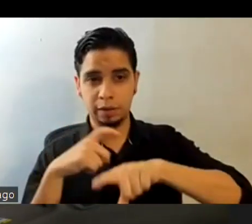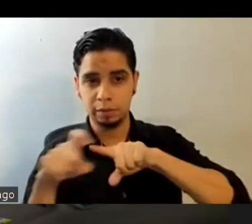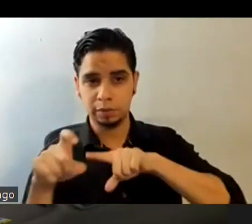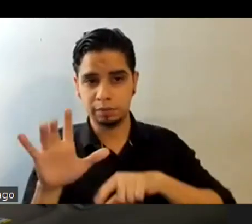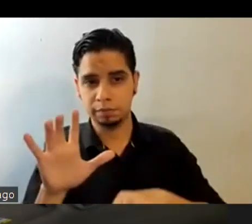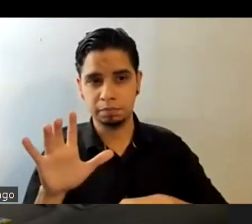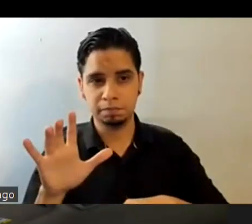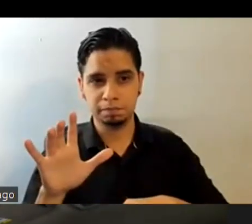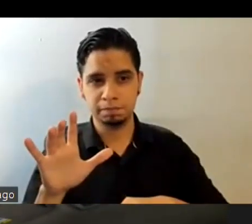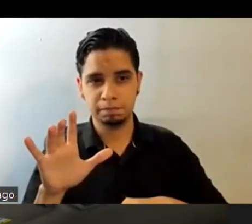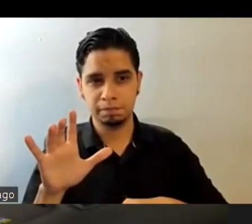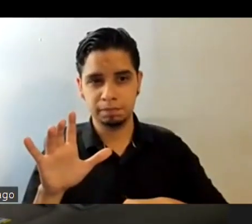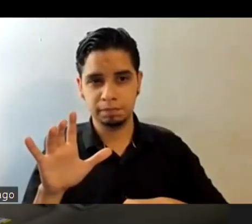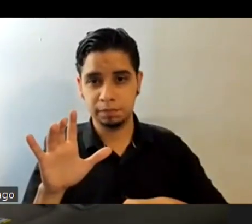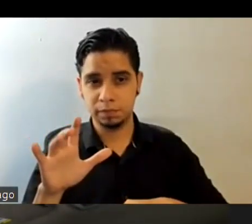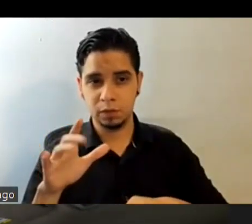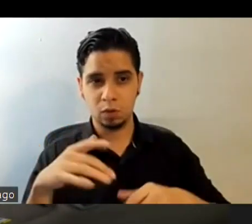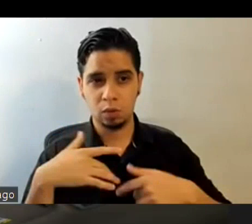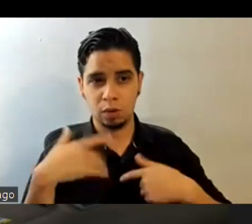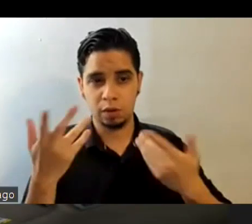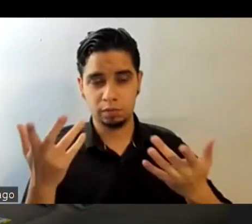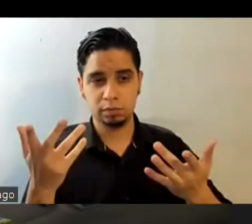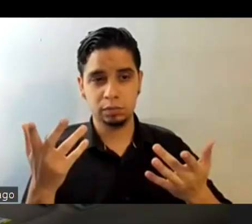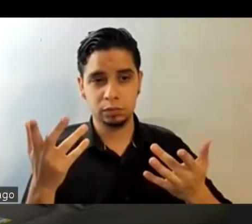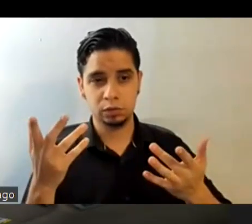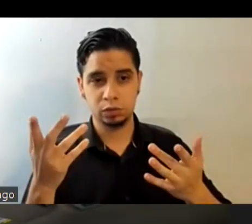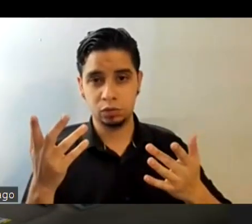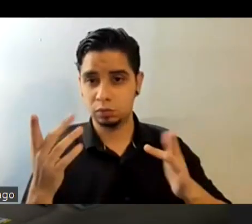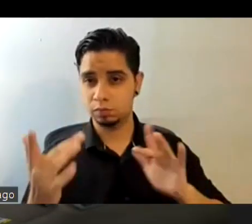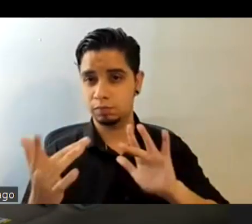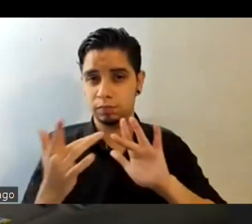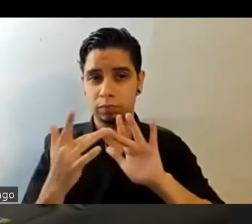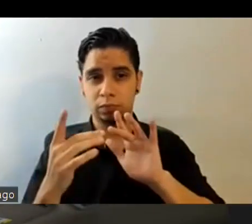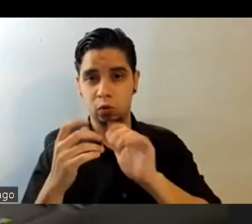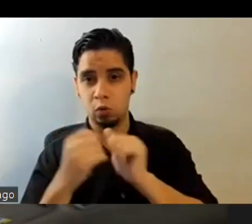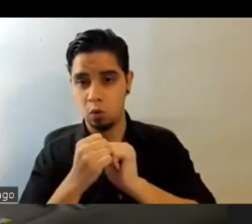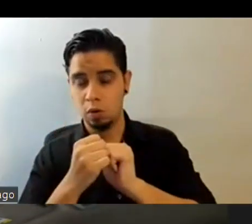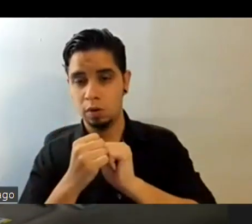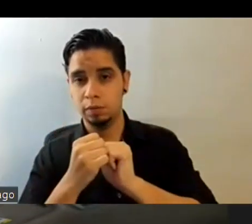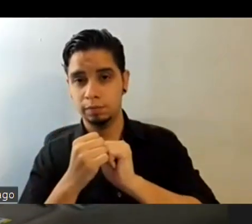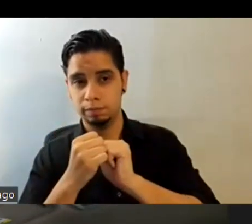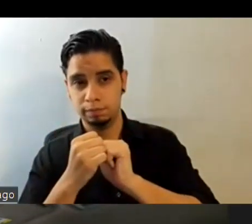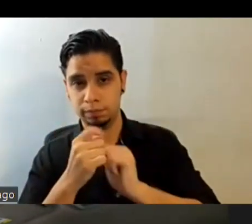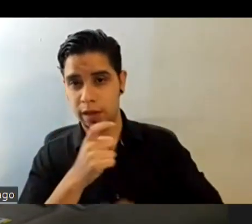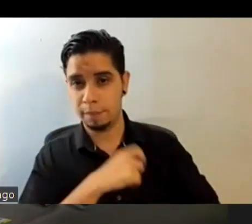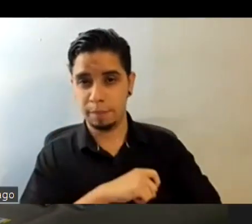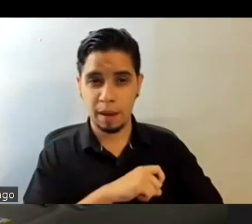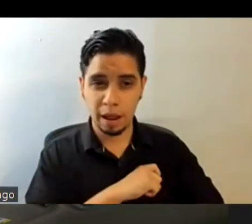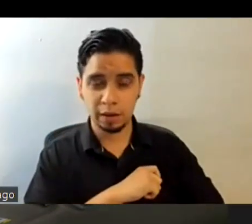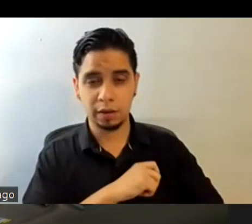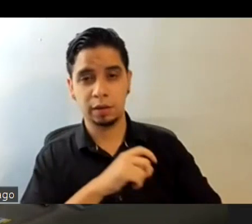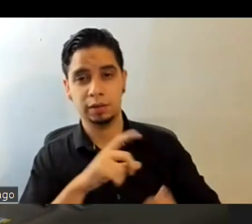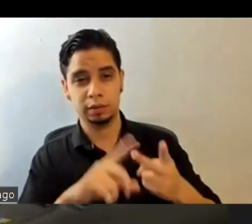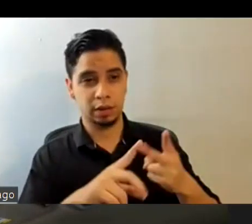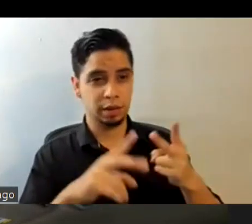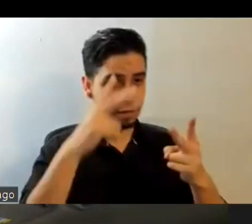ay, pues espérate, lo voy a llamar por WhatsApp. Y me conecté a España con Izaskun, por ejemplo, y en México con